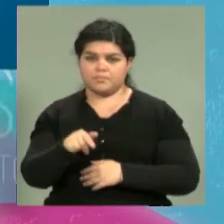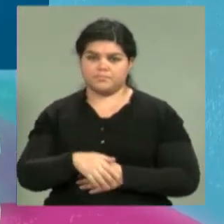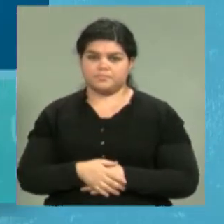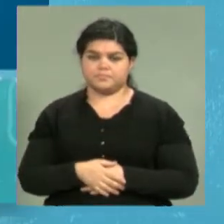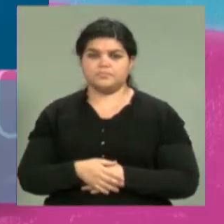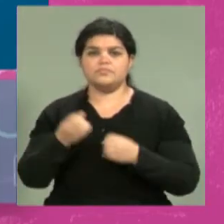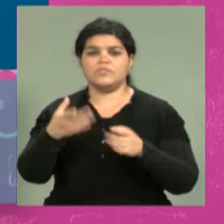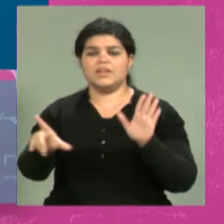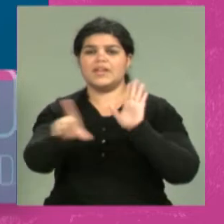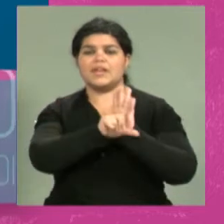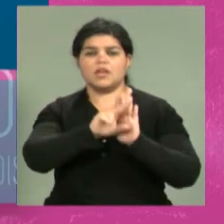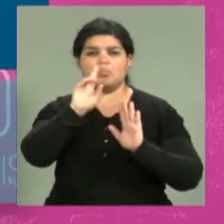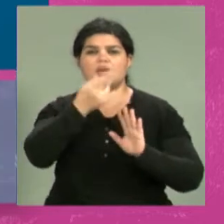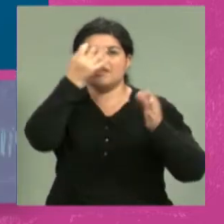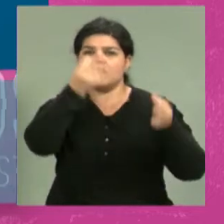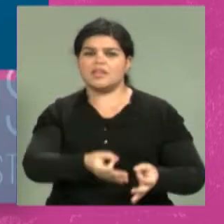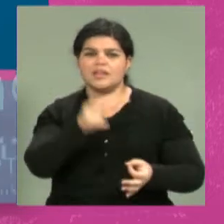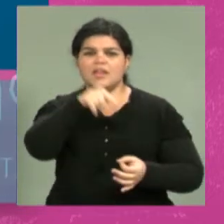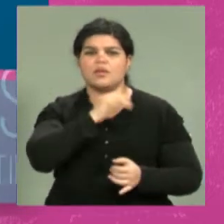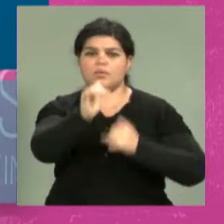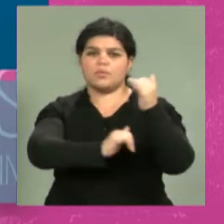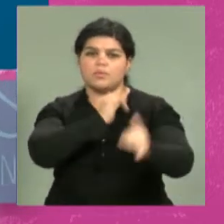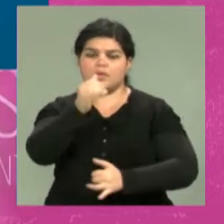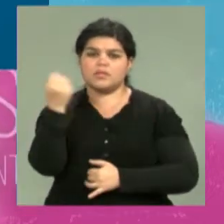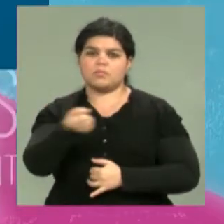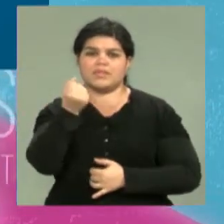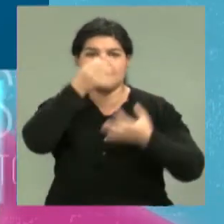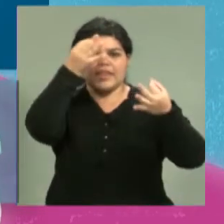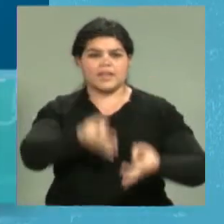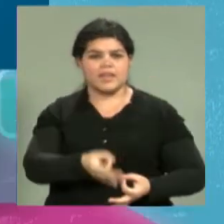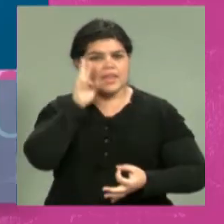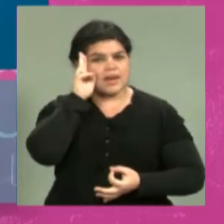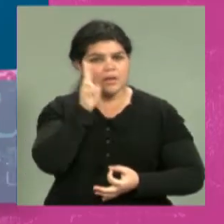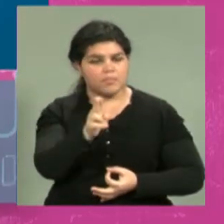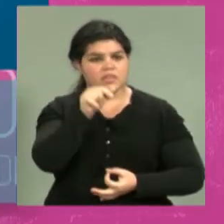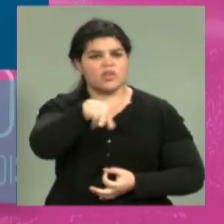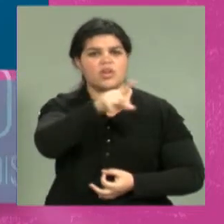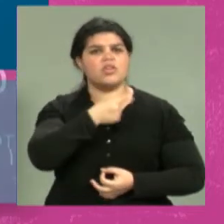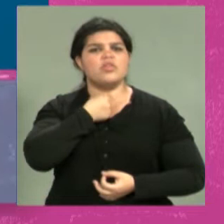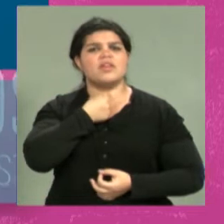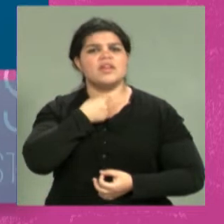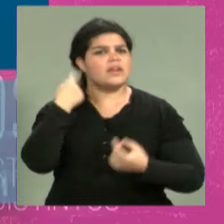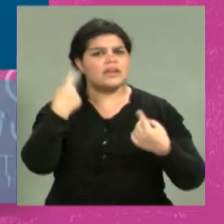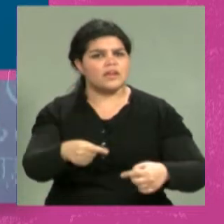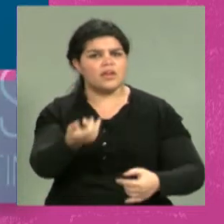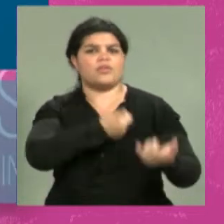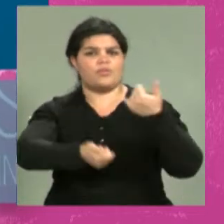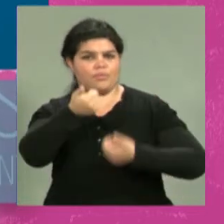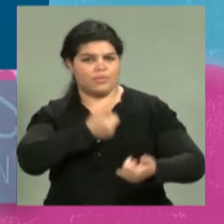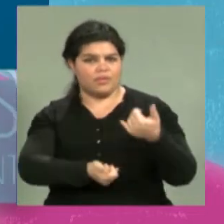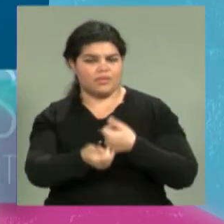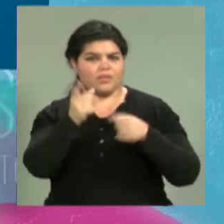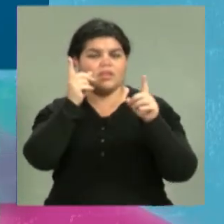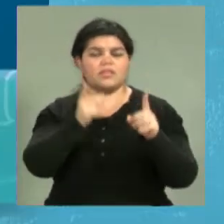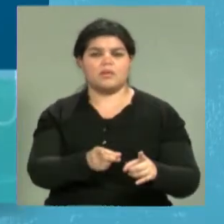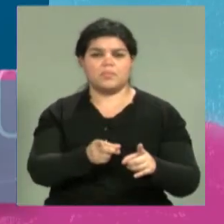la ley de muerte digna lo que pretende es que se respete esa dignidad, que las personas puedan manifestar su voluntad, que puedan tener